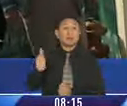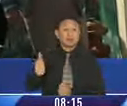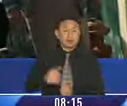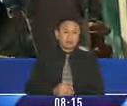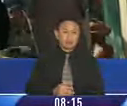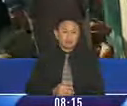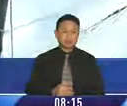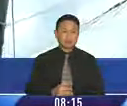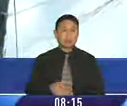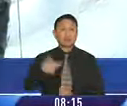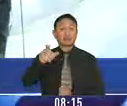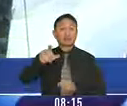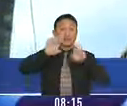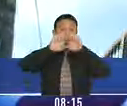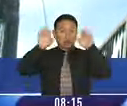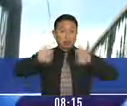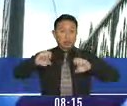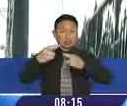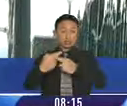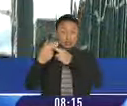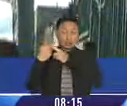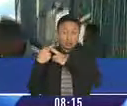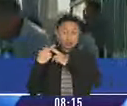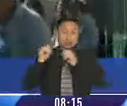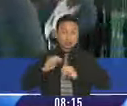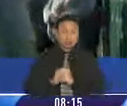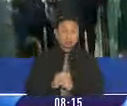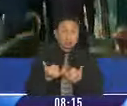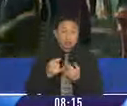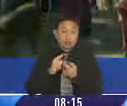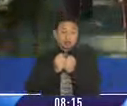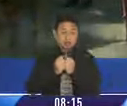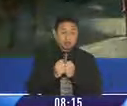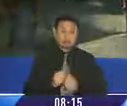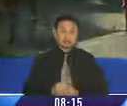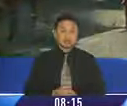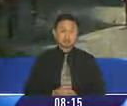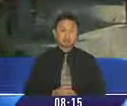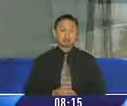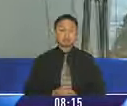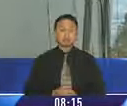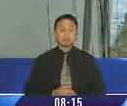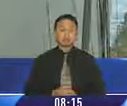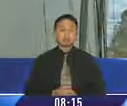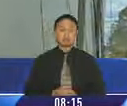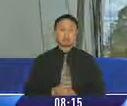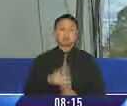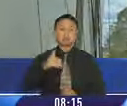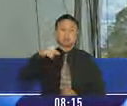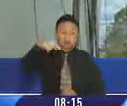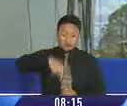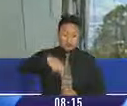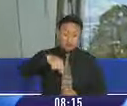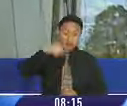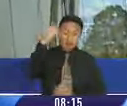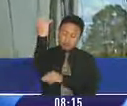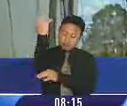sin que nadie de las empresas que tienen cableado ahí quiera ahora hacerse cargo. La parte del poste en la base está ya